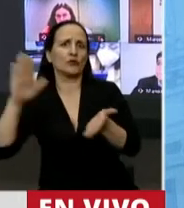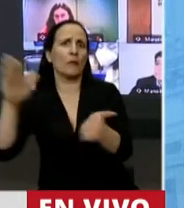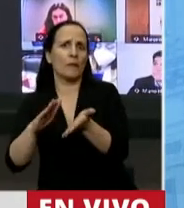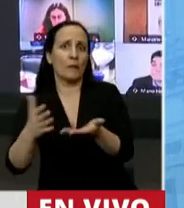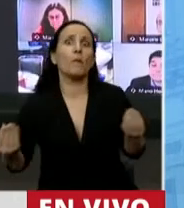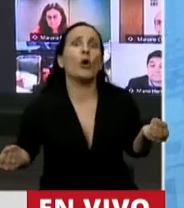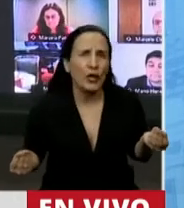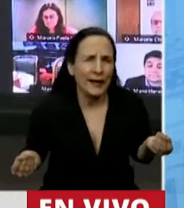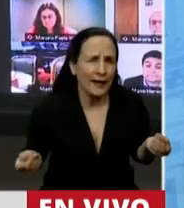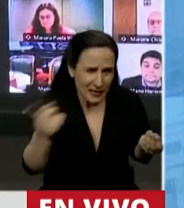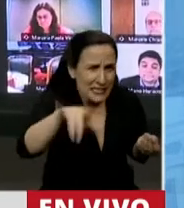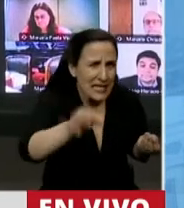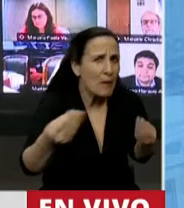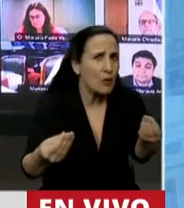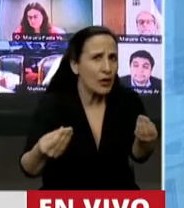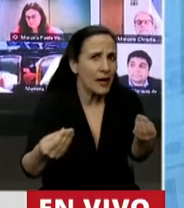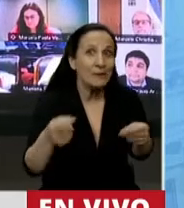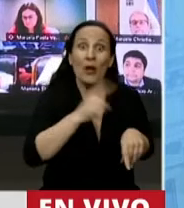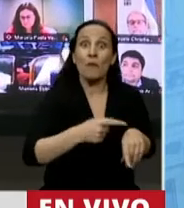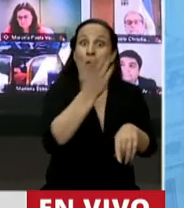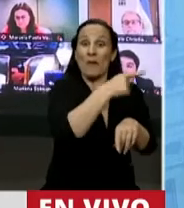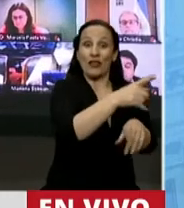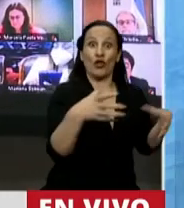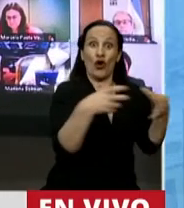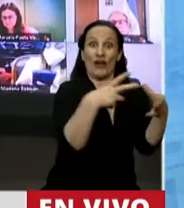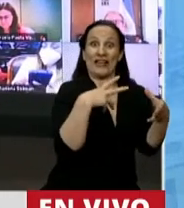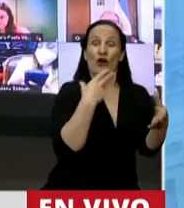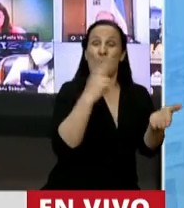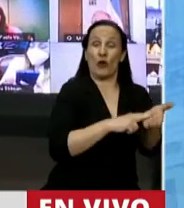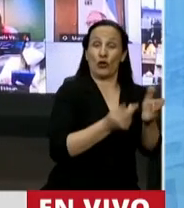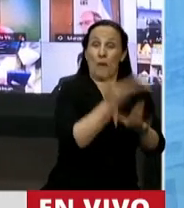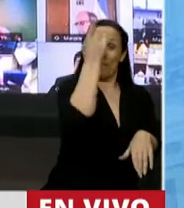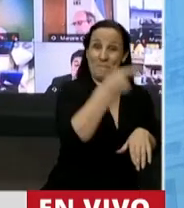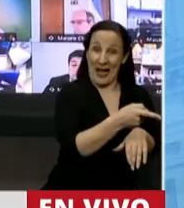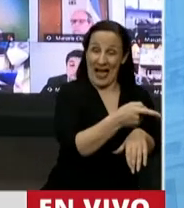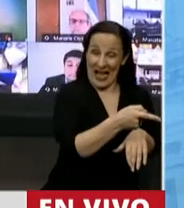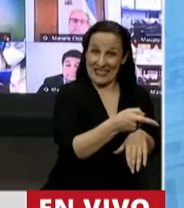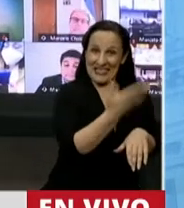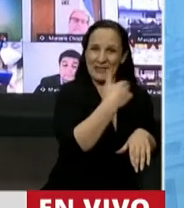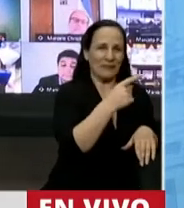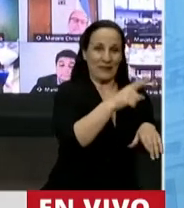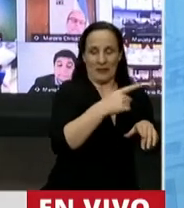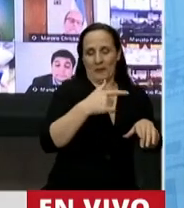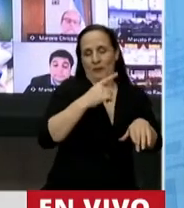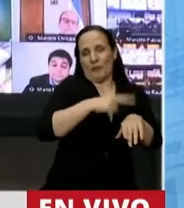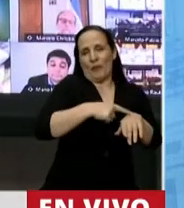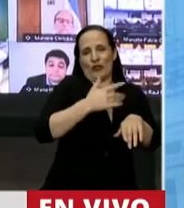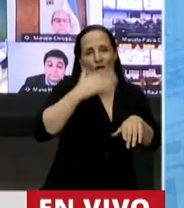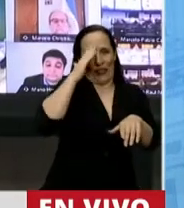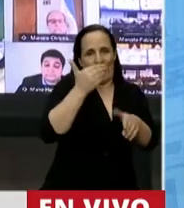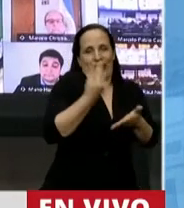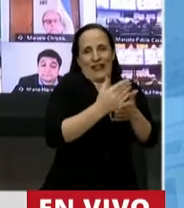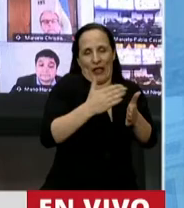qué? Porque en esos años, cuando los ricos pagaban más impuestos, por primera vez desde la irrupción de la última dictadura cívico-militar,